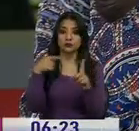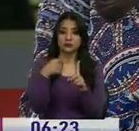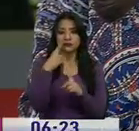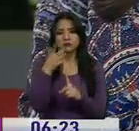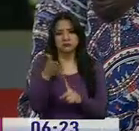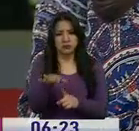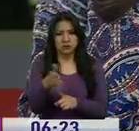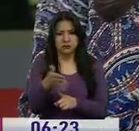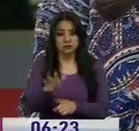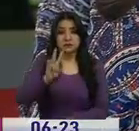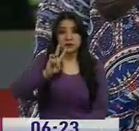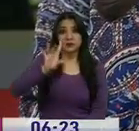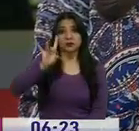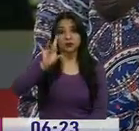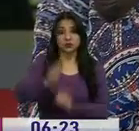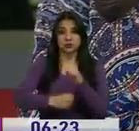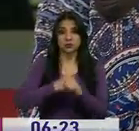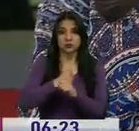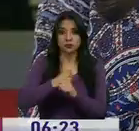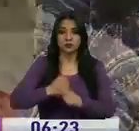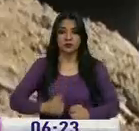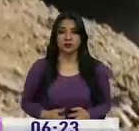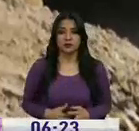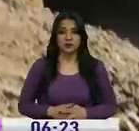aproximadamente 68 años.